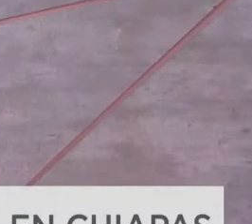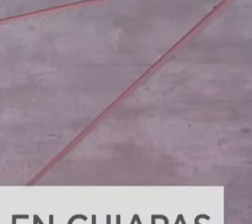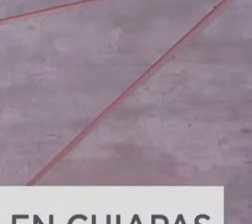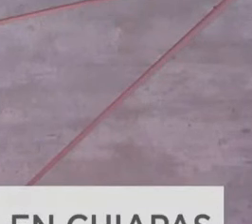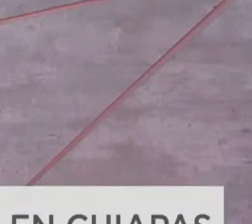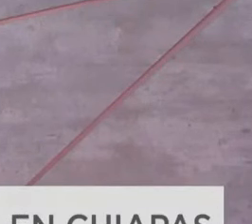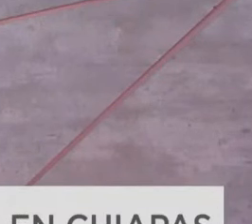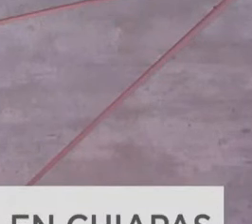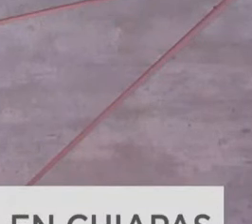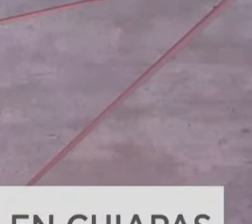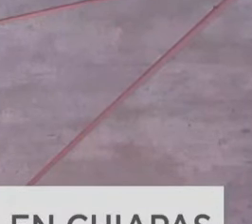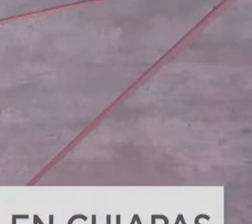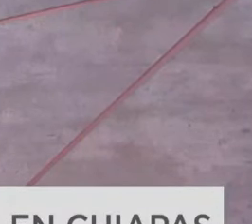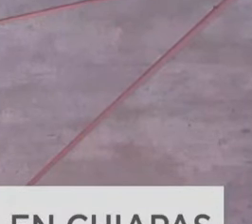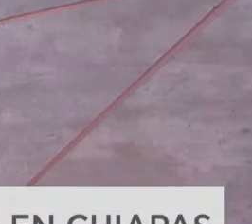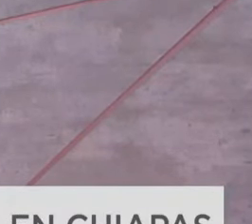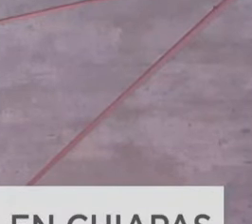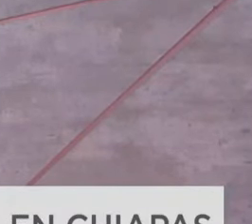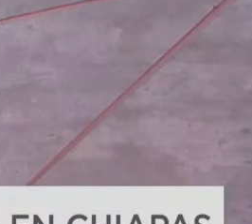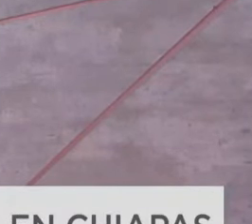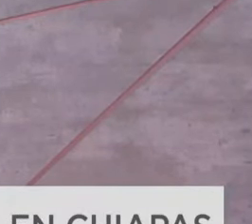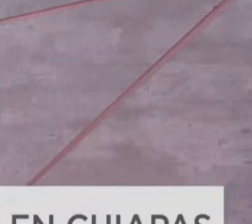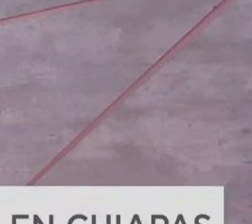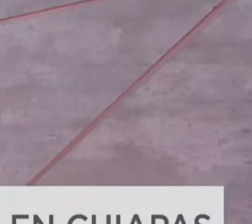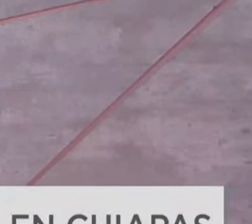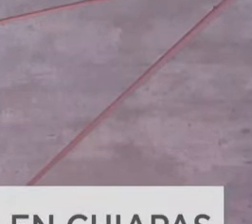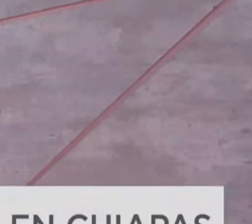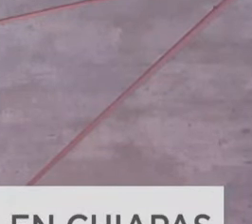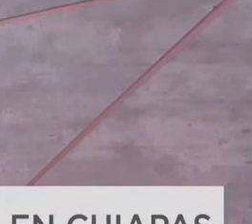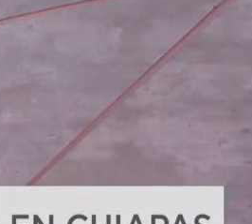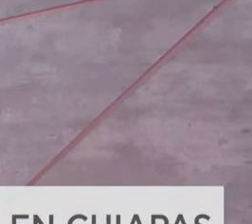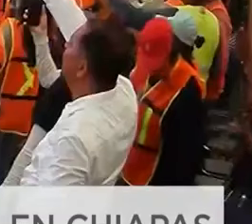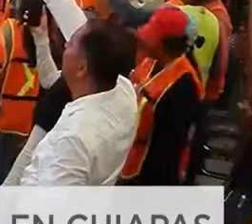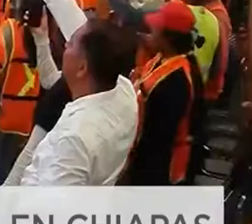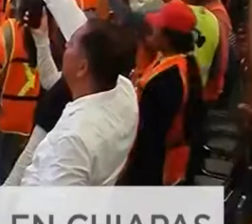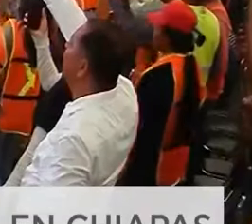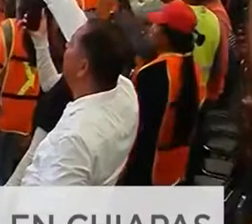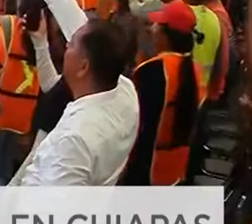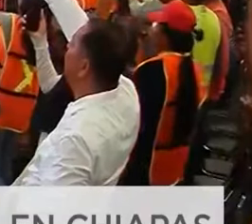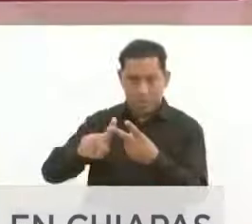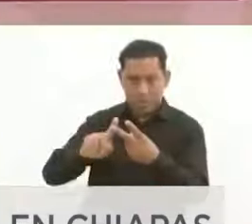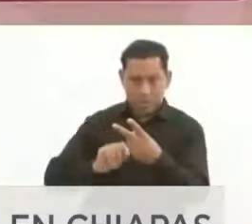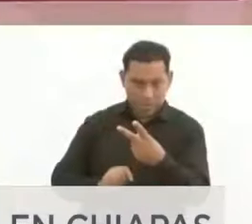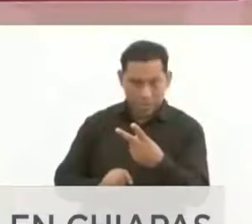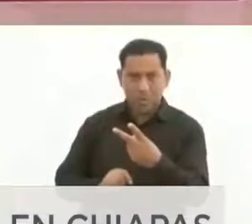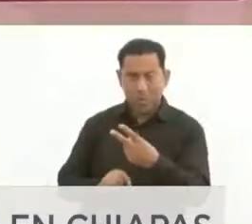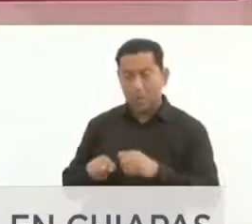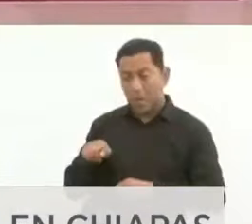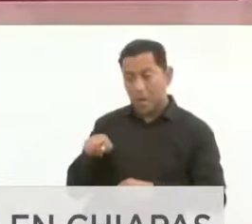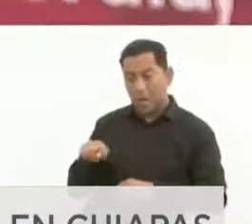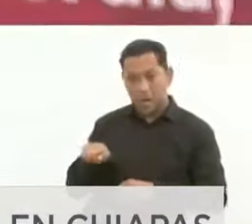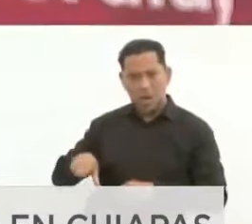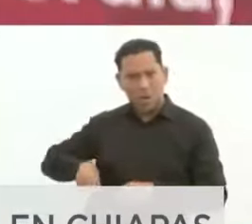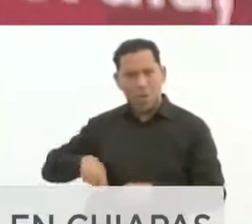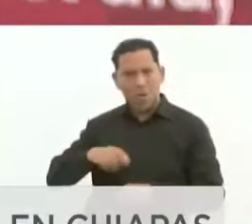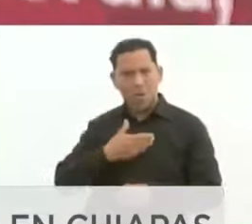703 metros de longitud, conecta a la Angostura, el embalse más grande del país, y reduce significativamente el tiempo de viaje